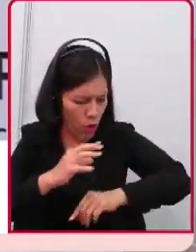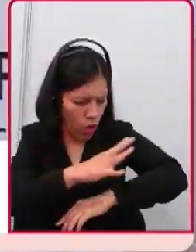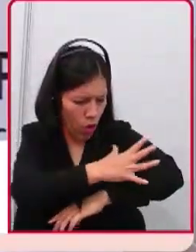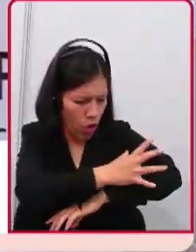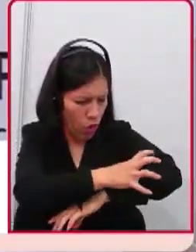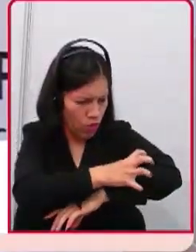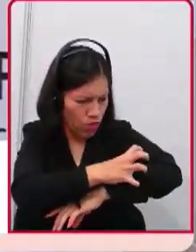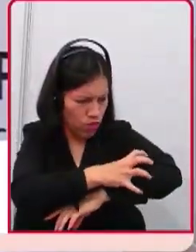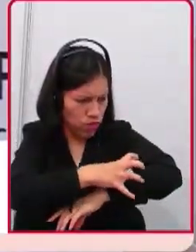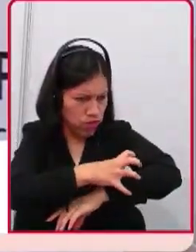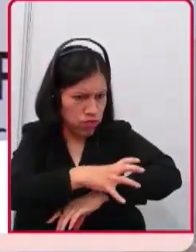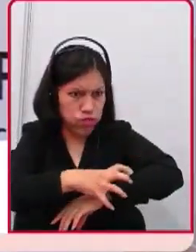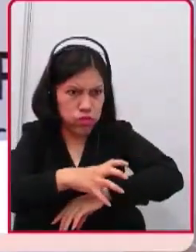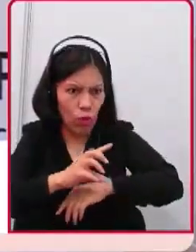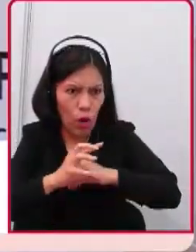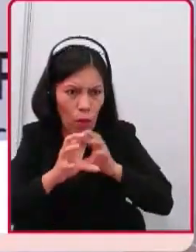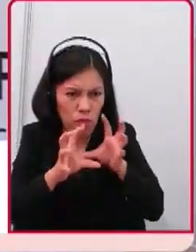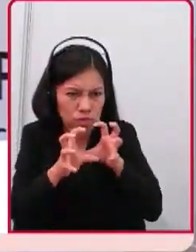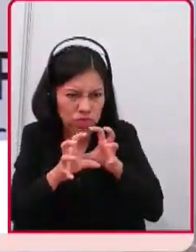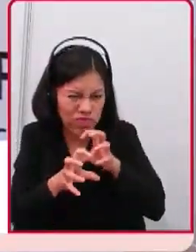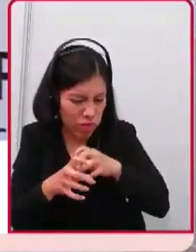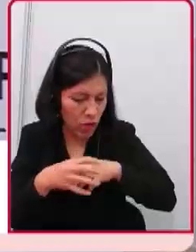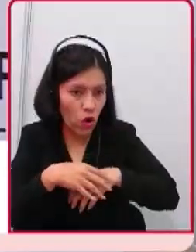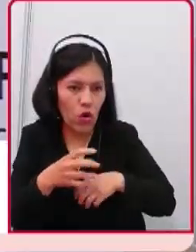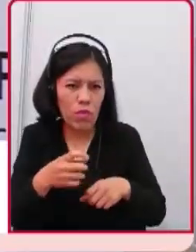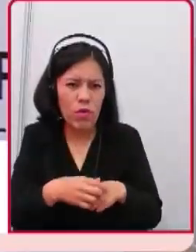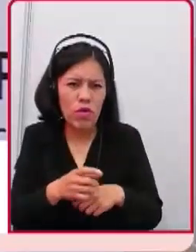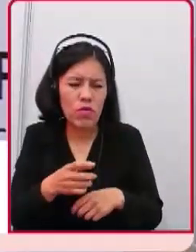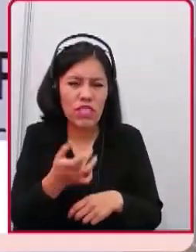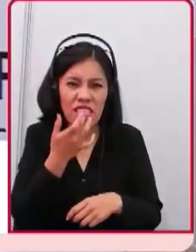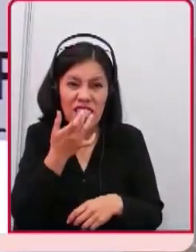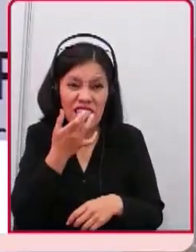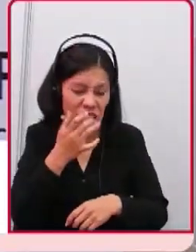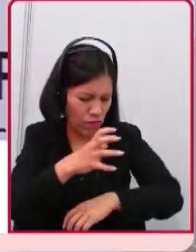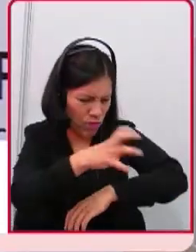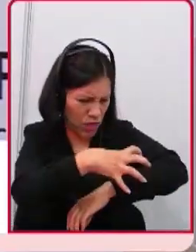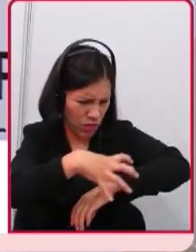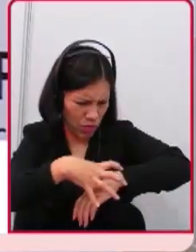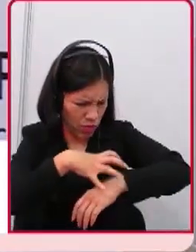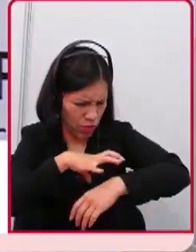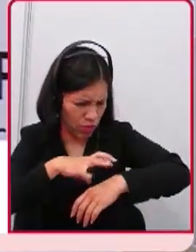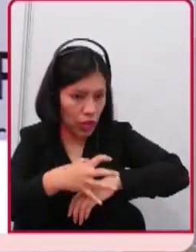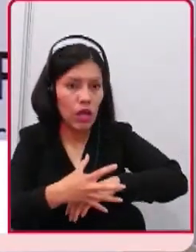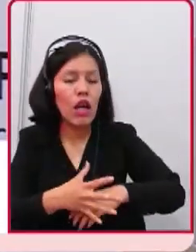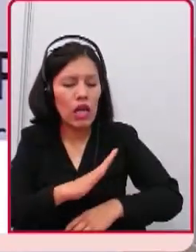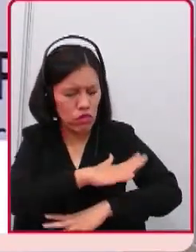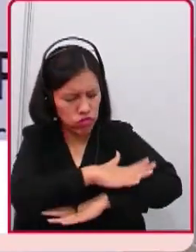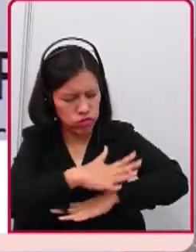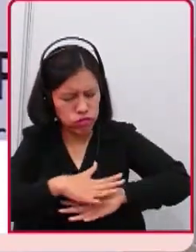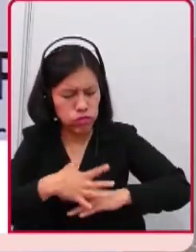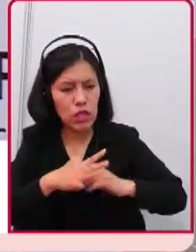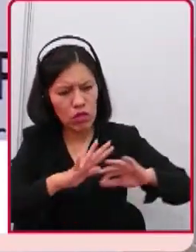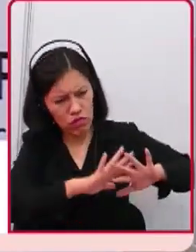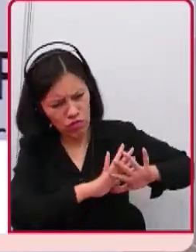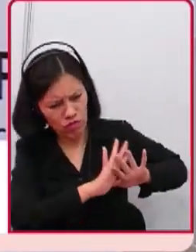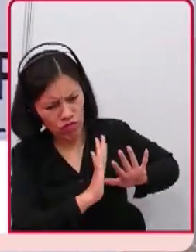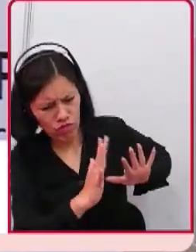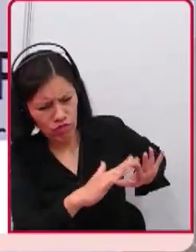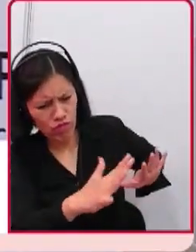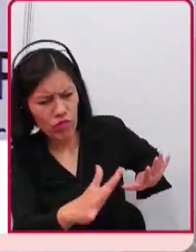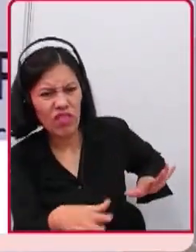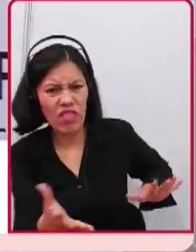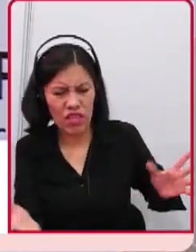¿no? Eso es lo que hemos podido evidenciar conforme vamos gradando a las partes externas del yacimiento.